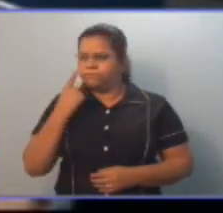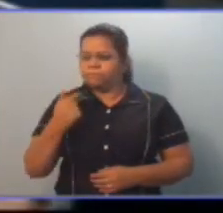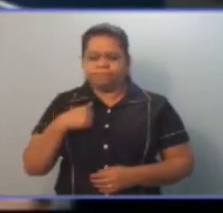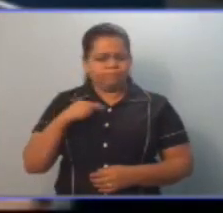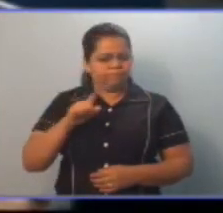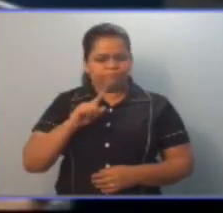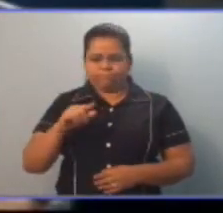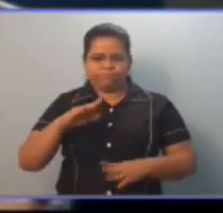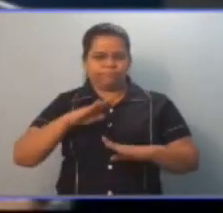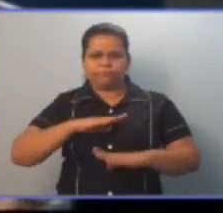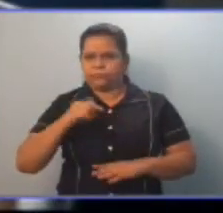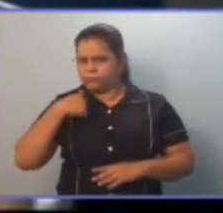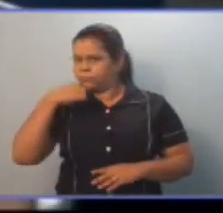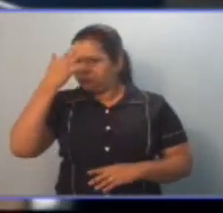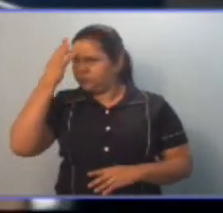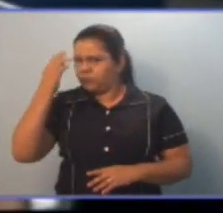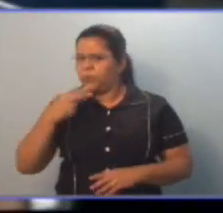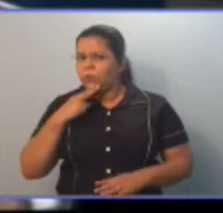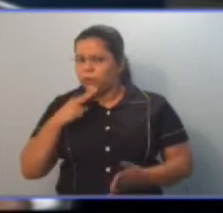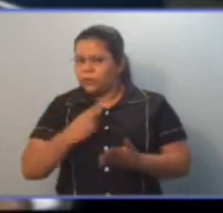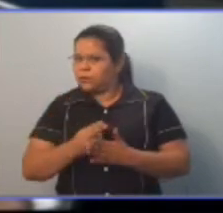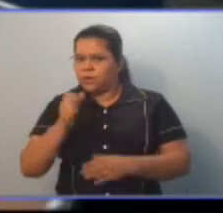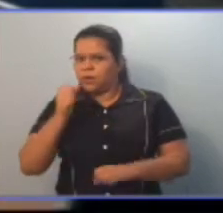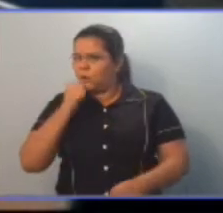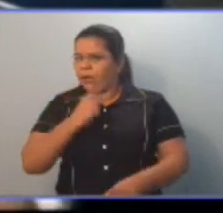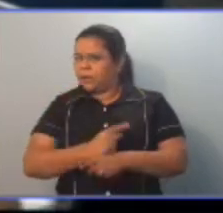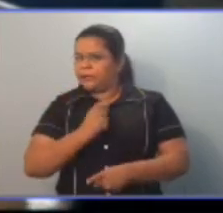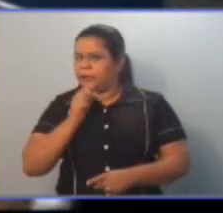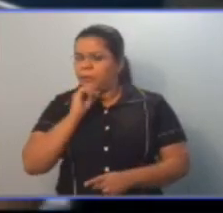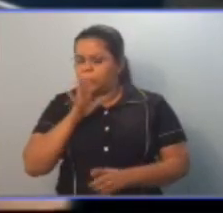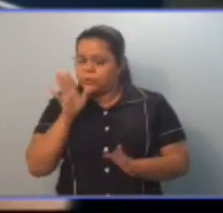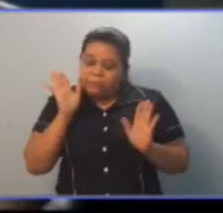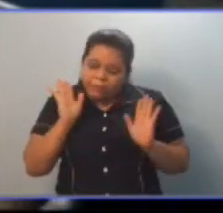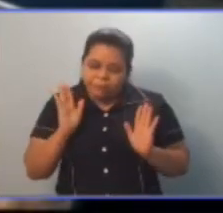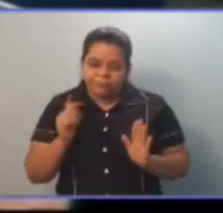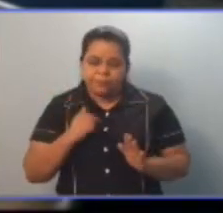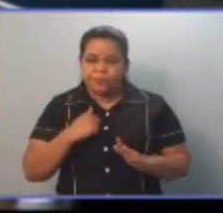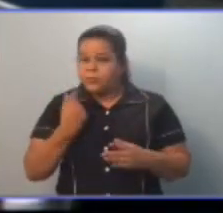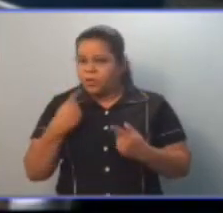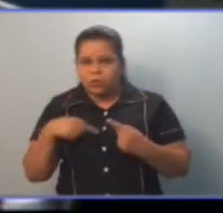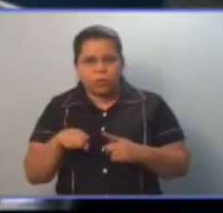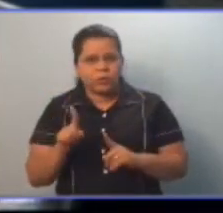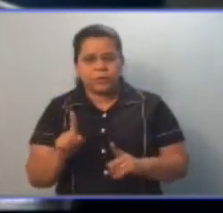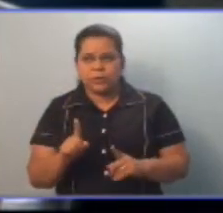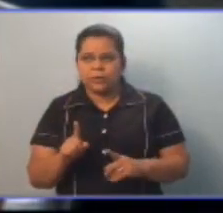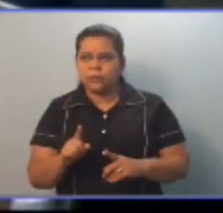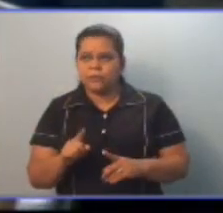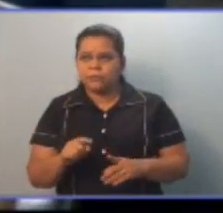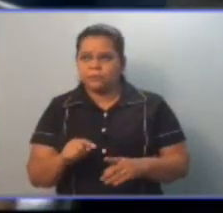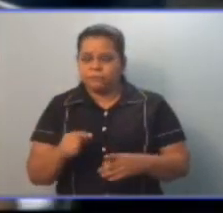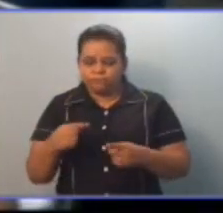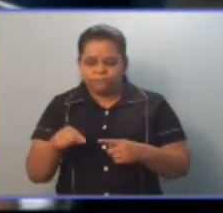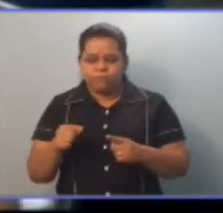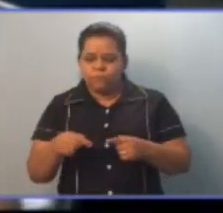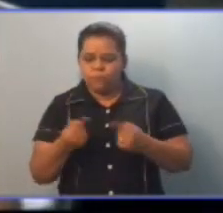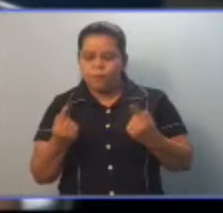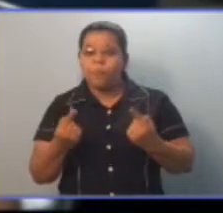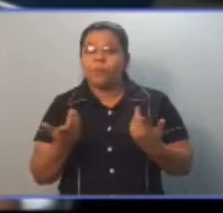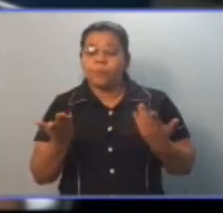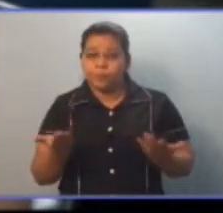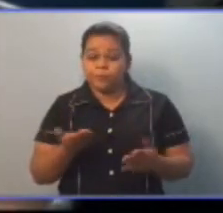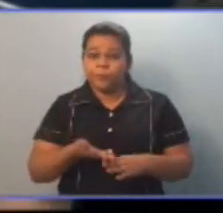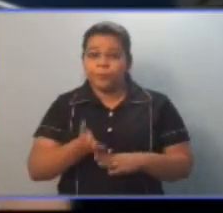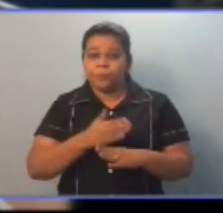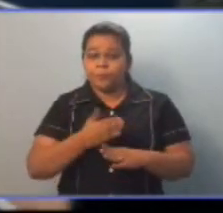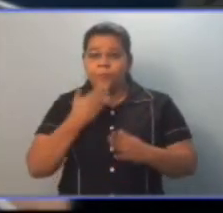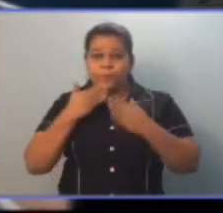que no es la respuesta correcta, honestamente. Pero bueno, para no seguir provocando la controversia, porque el que lo expresó